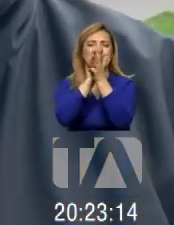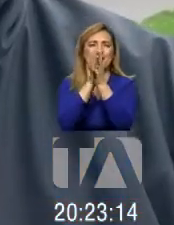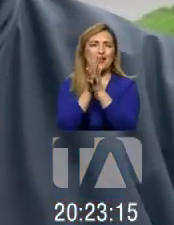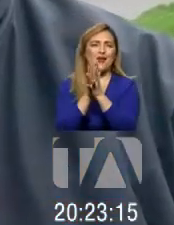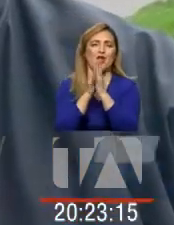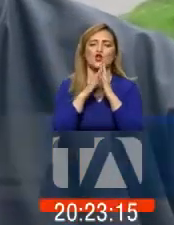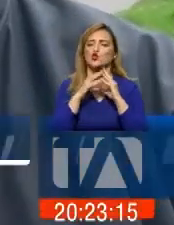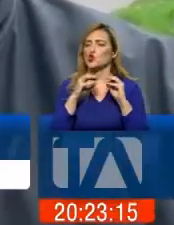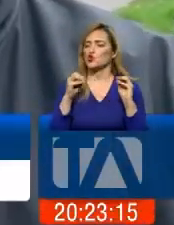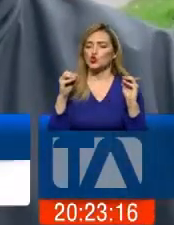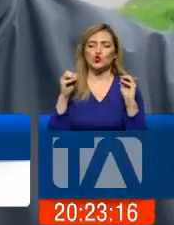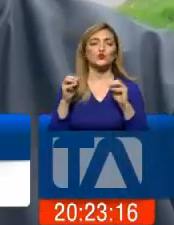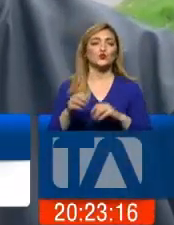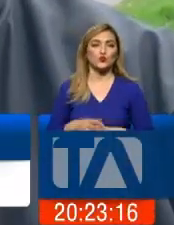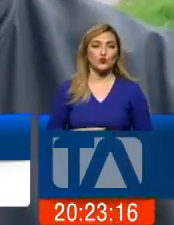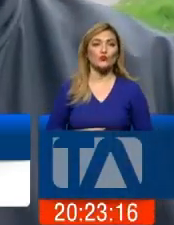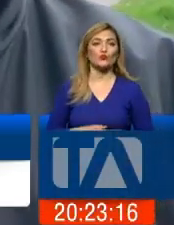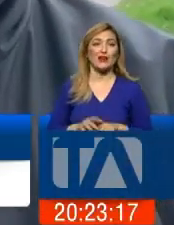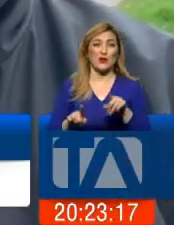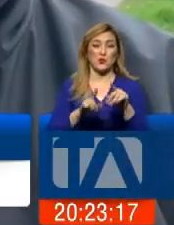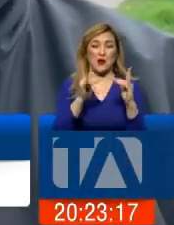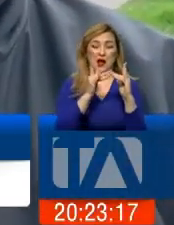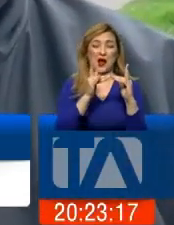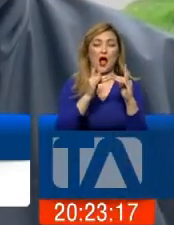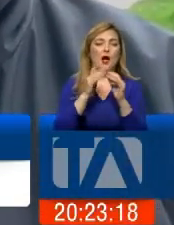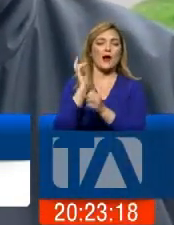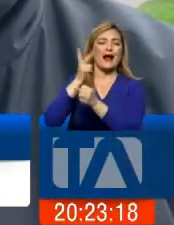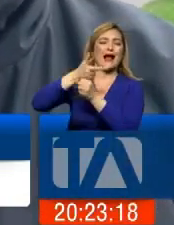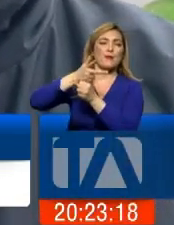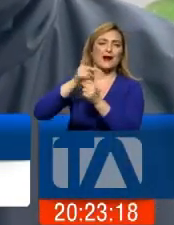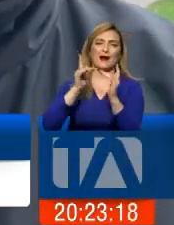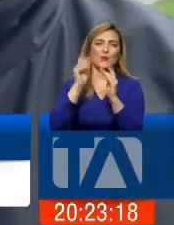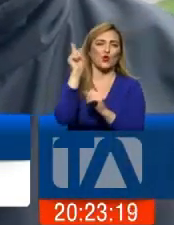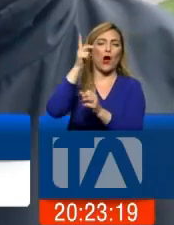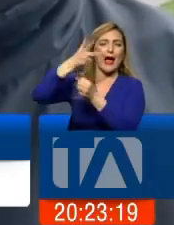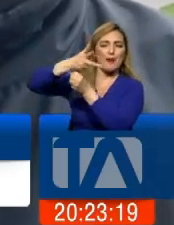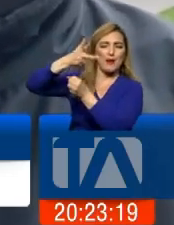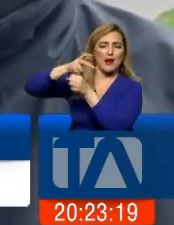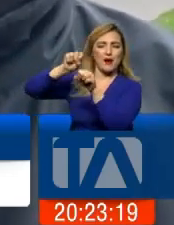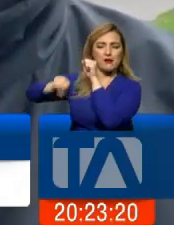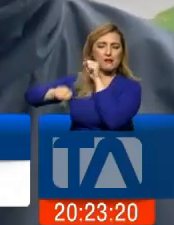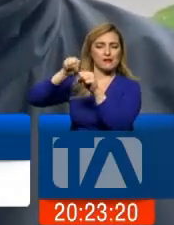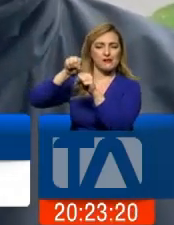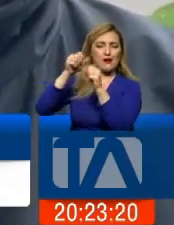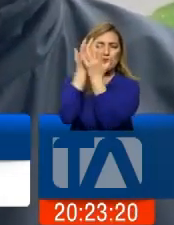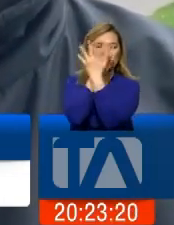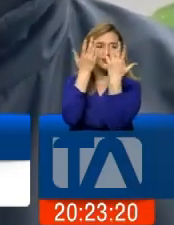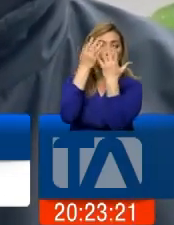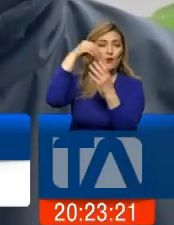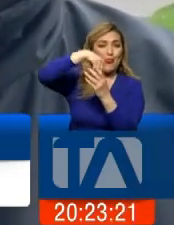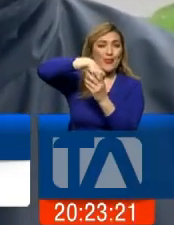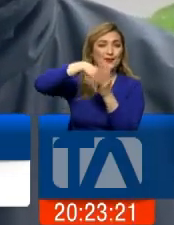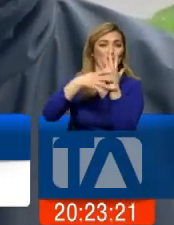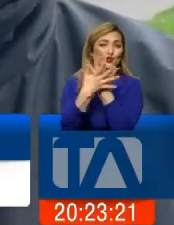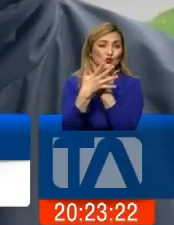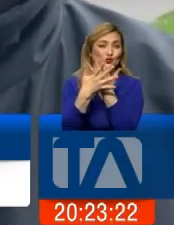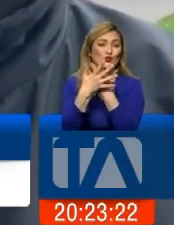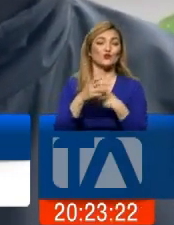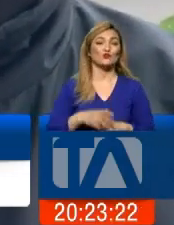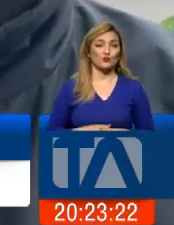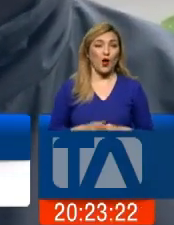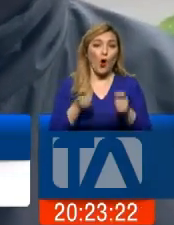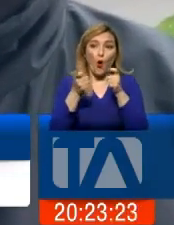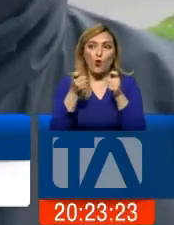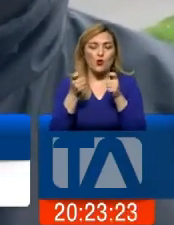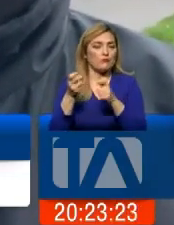hubo algunos actos ya, destrucción de unas cámaras, de algunas ventanas dentro del CRS y obviamente se pudo